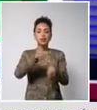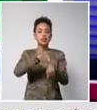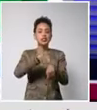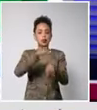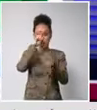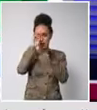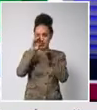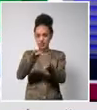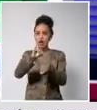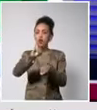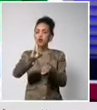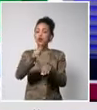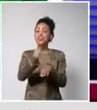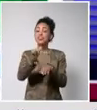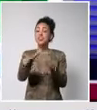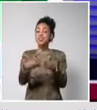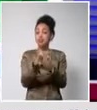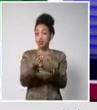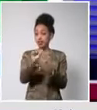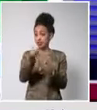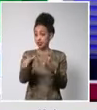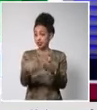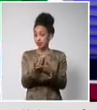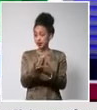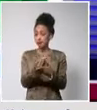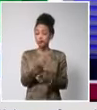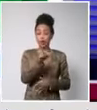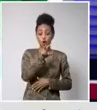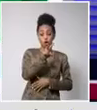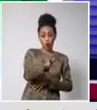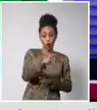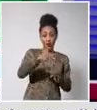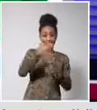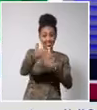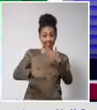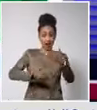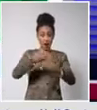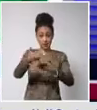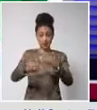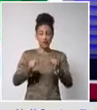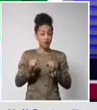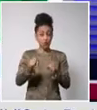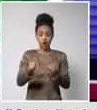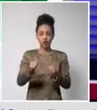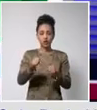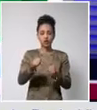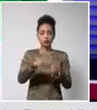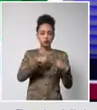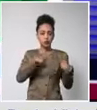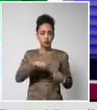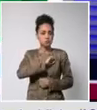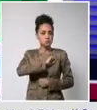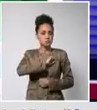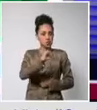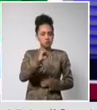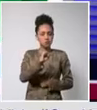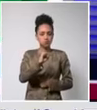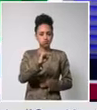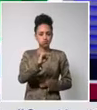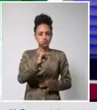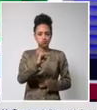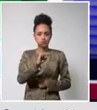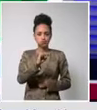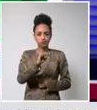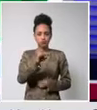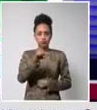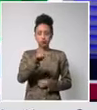hospital, 2 de ellos en terapia intensiva, pues hace una parada cardíaca en asistolia, de la cual